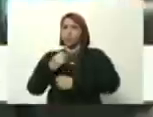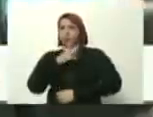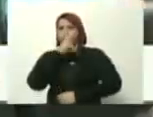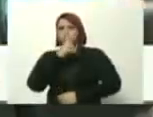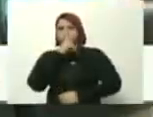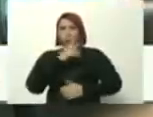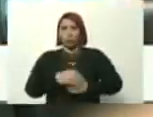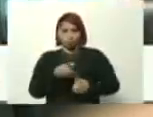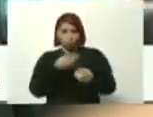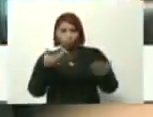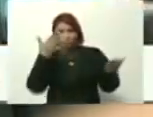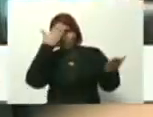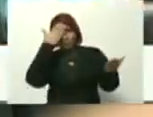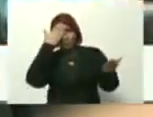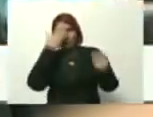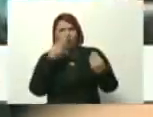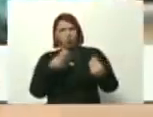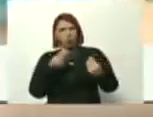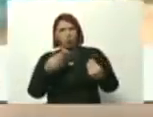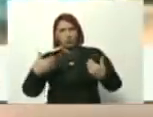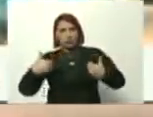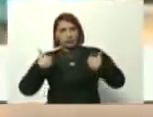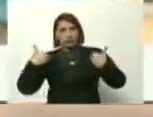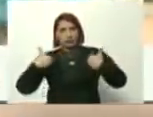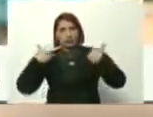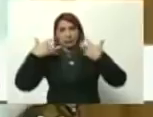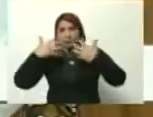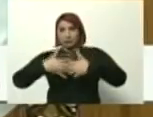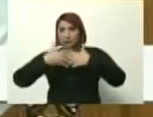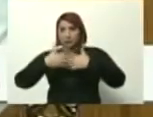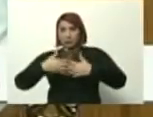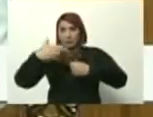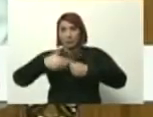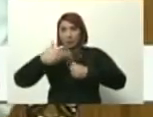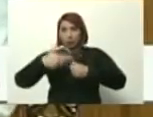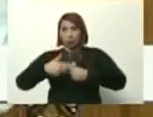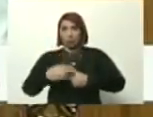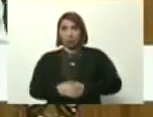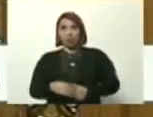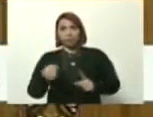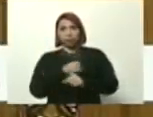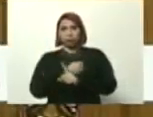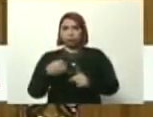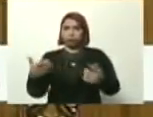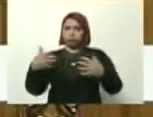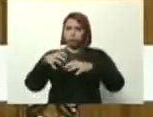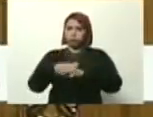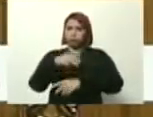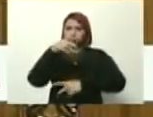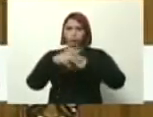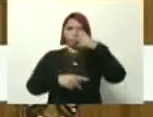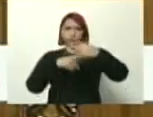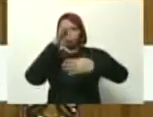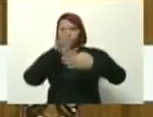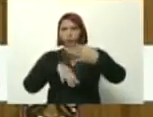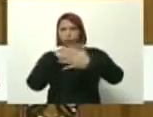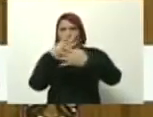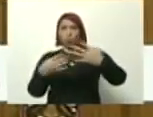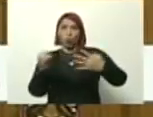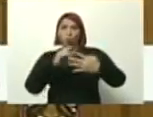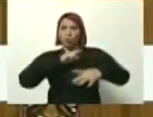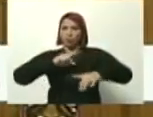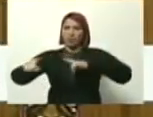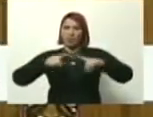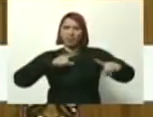saben cómo se ha afectado la industria petrolera mediante sabotajes articulados, programados y dirigidos